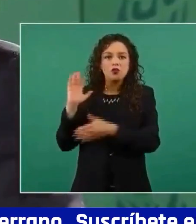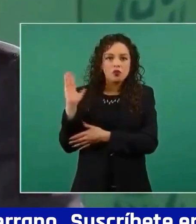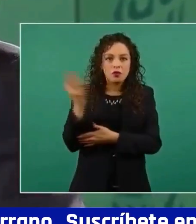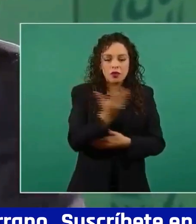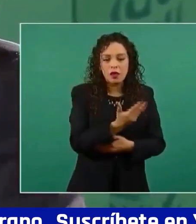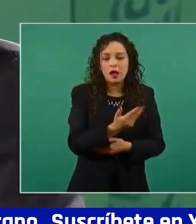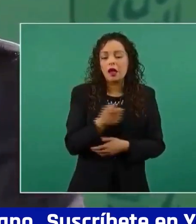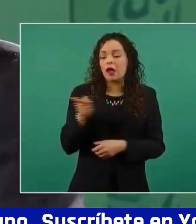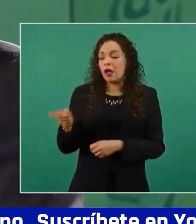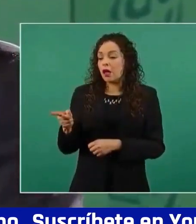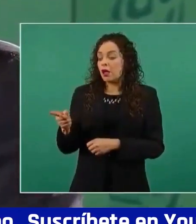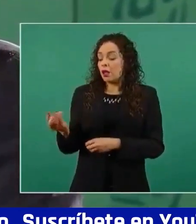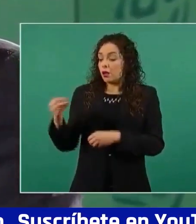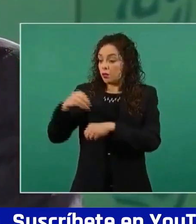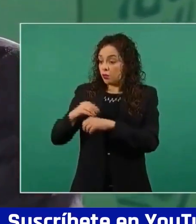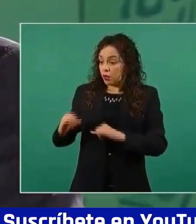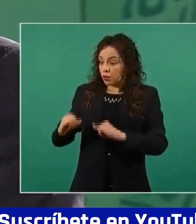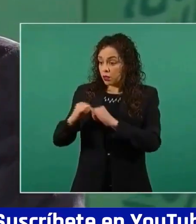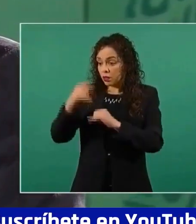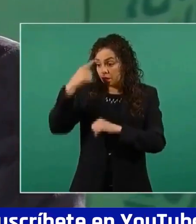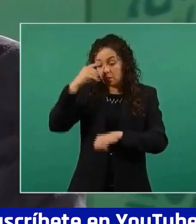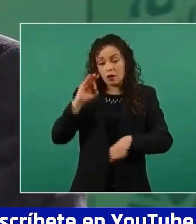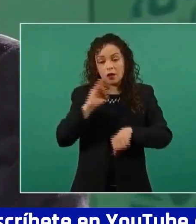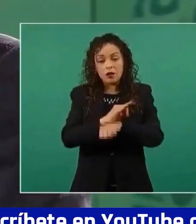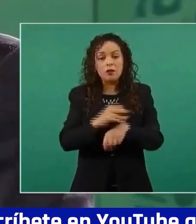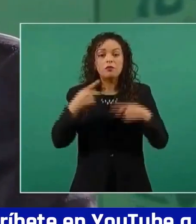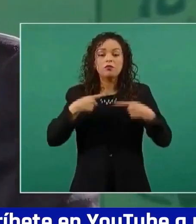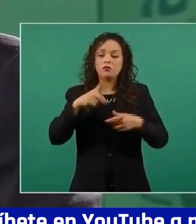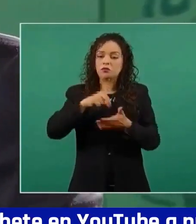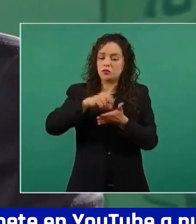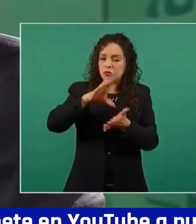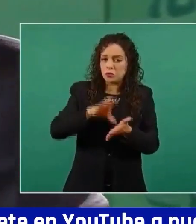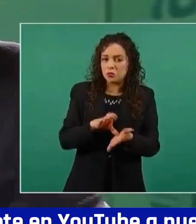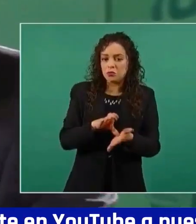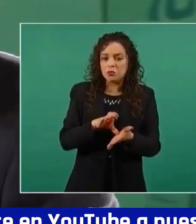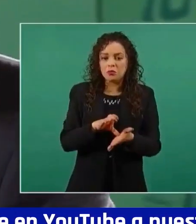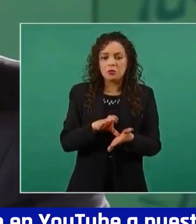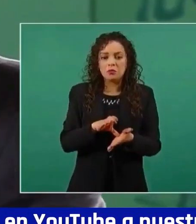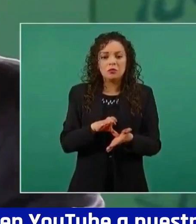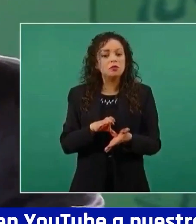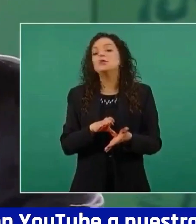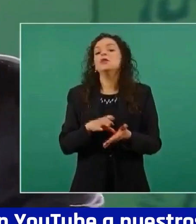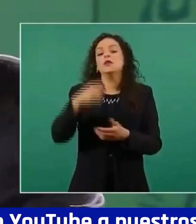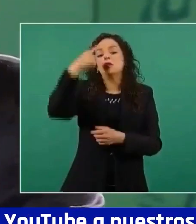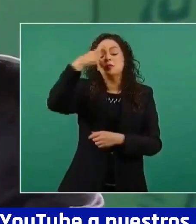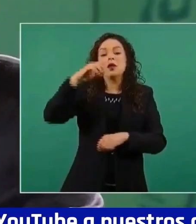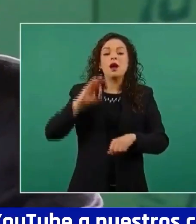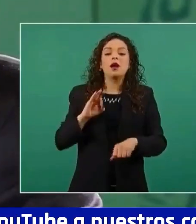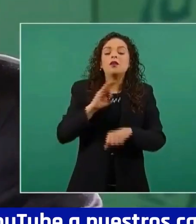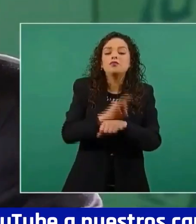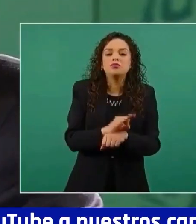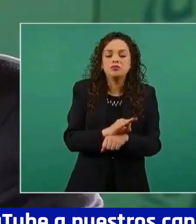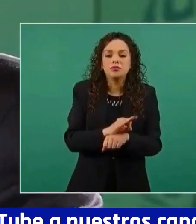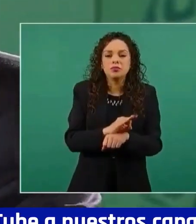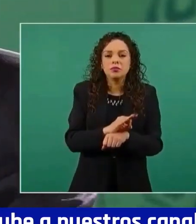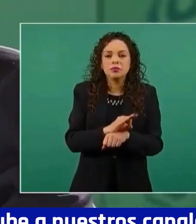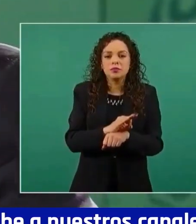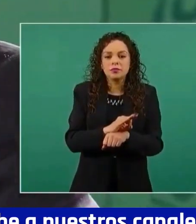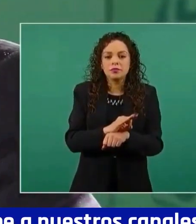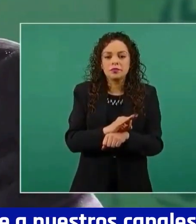protección a personas con discapacidad, que para la protección